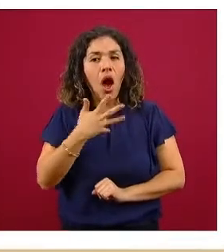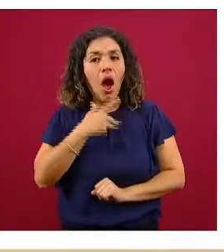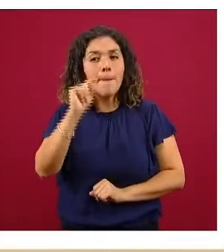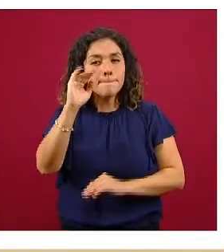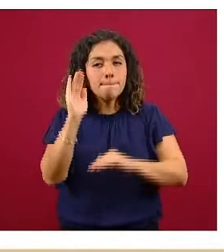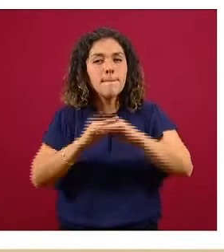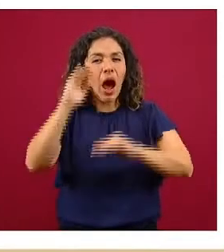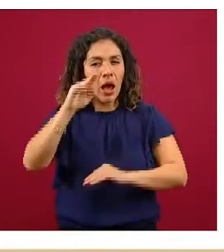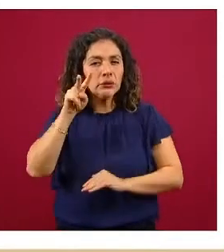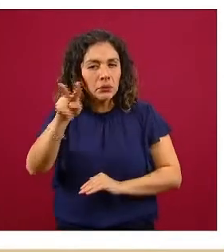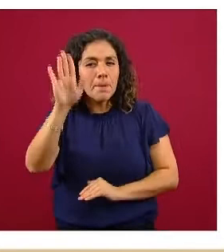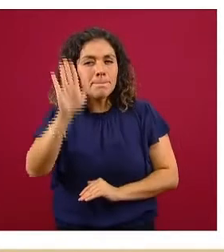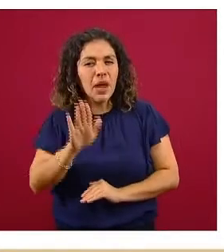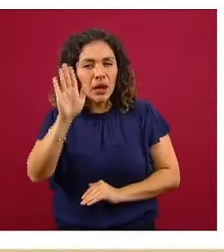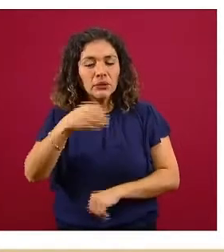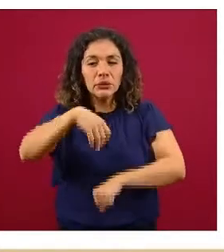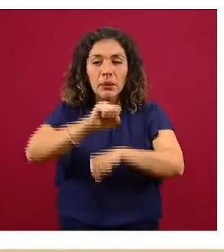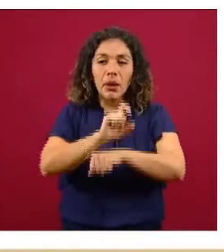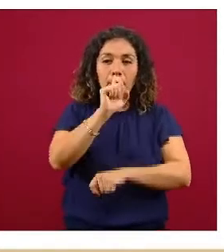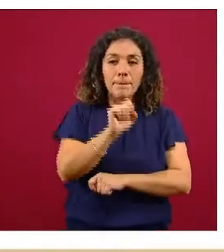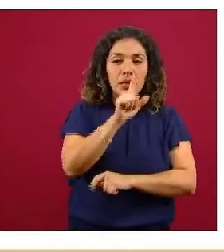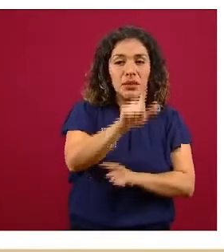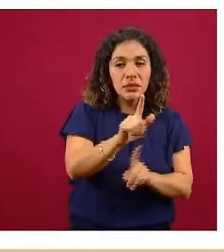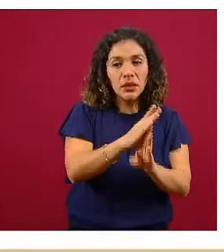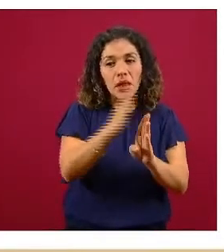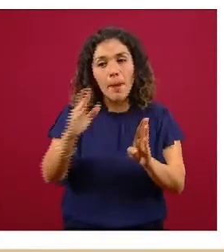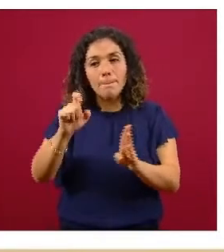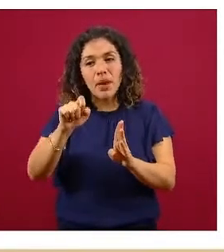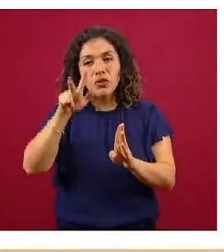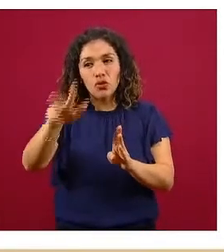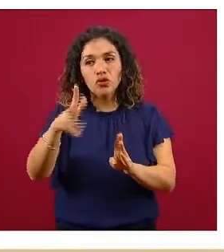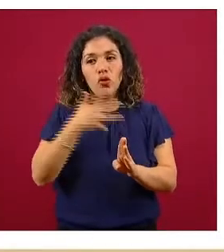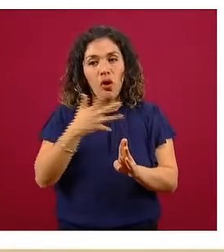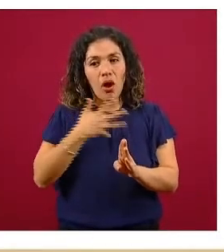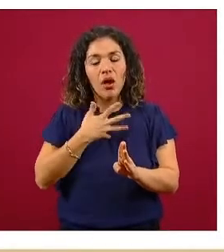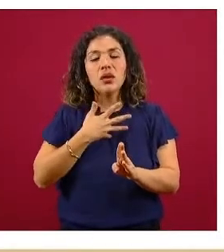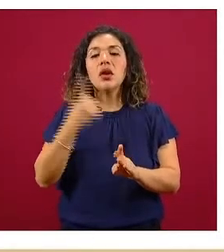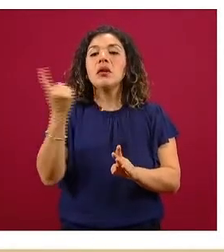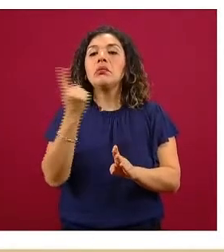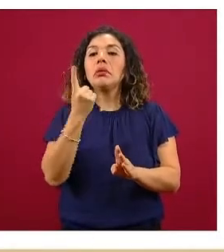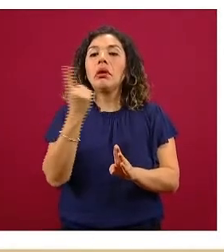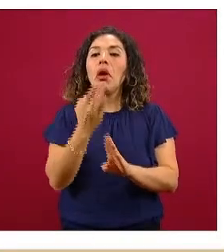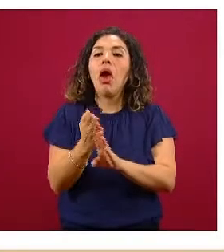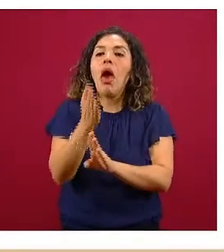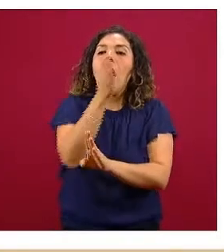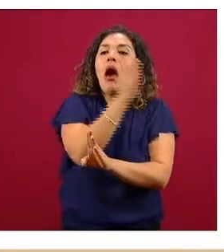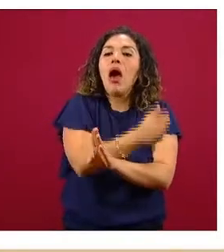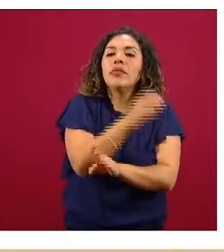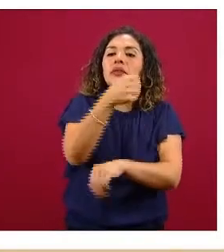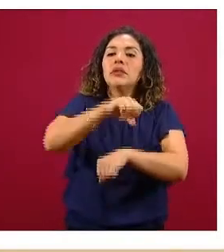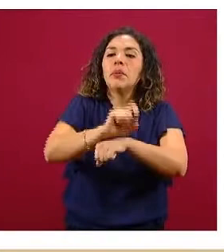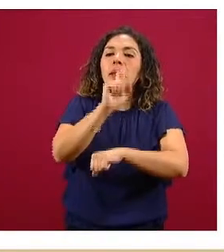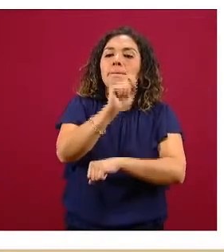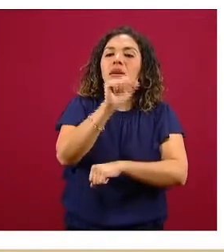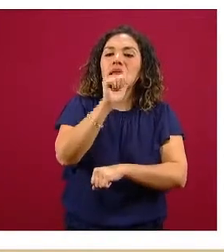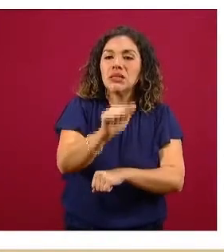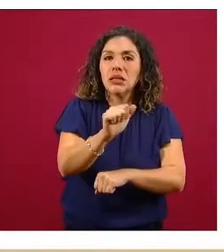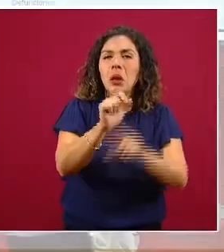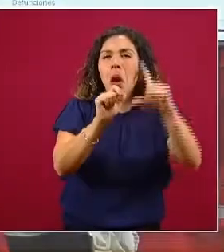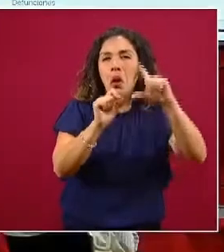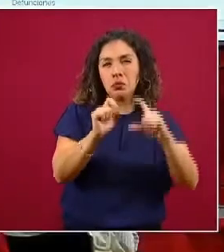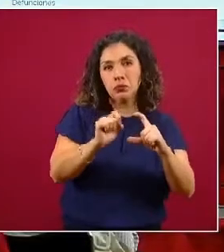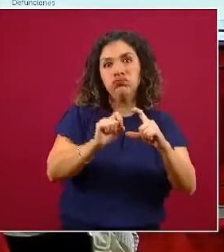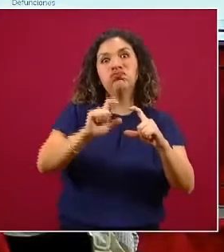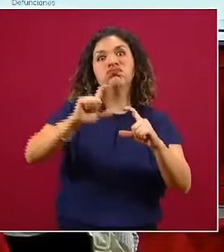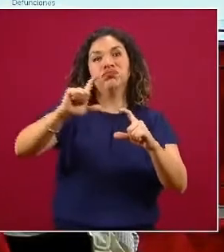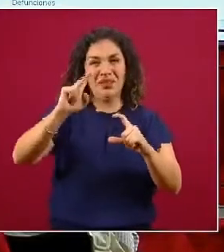incremento aparente en la semana 27 y 28 en relación a lo que se veía ya la semana 26. Sin